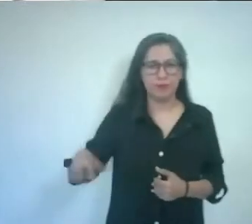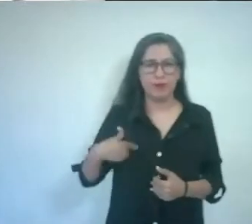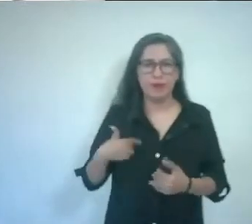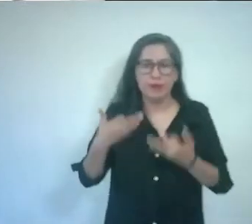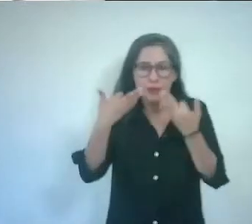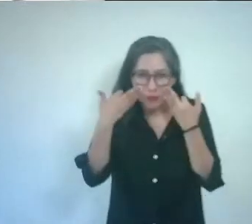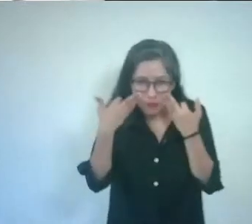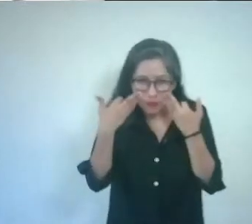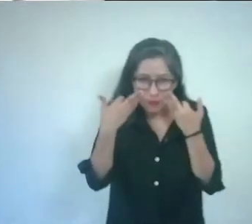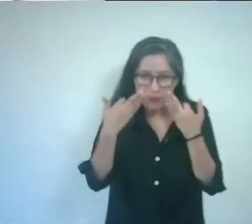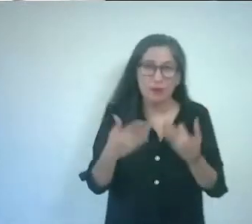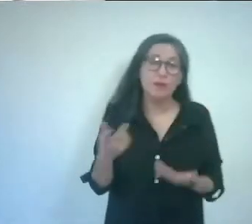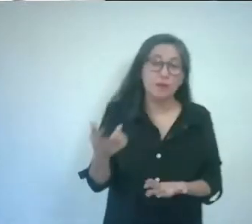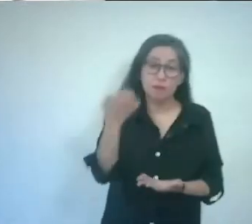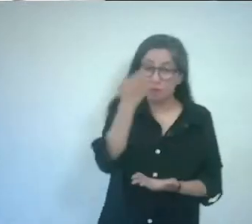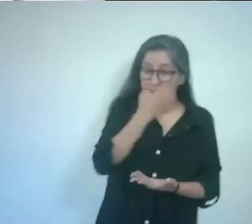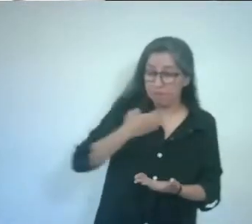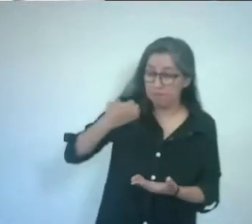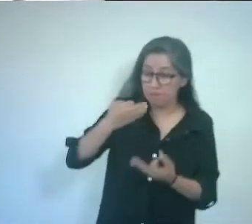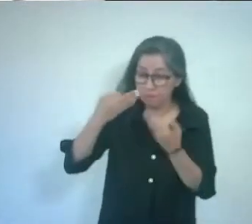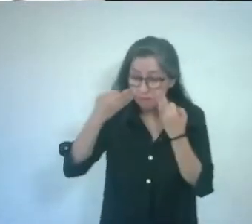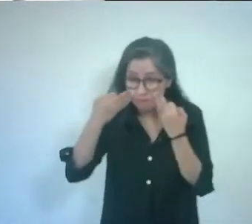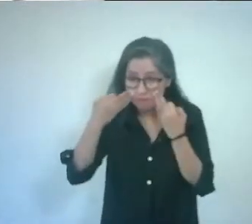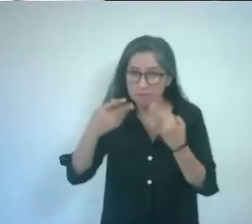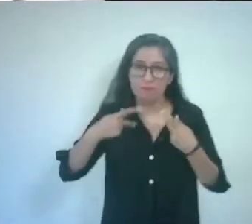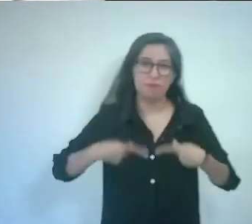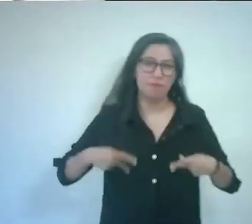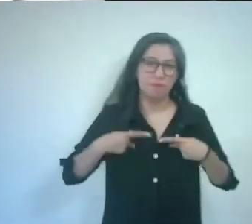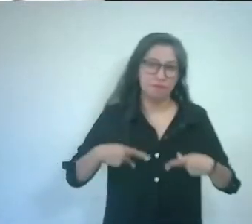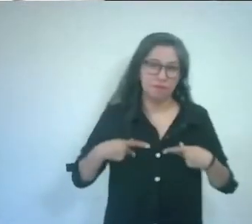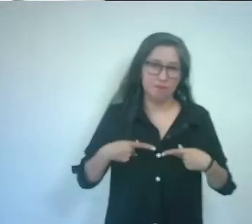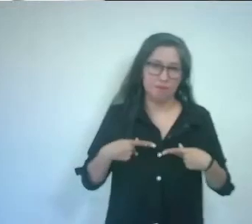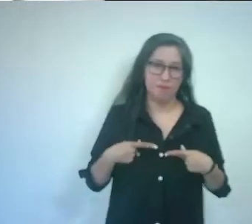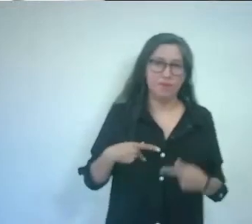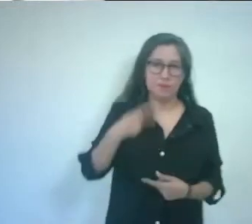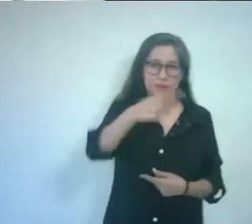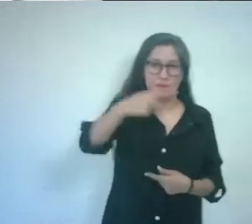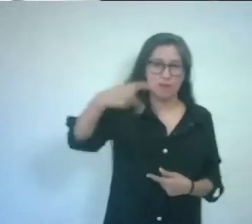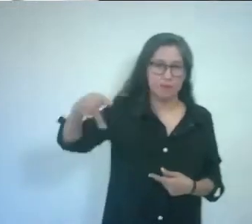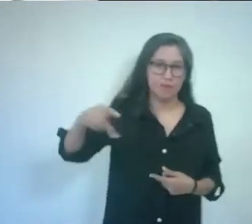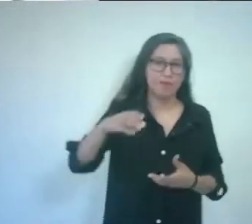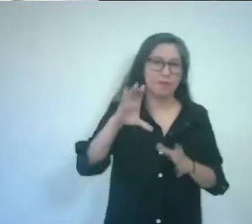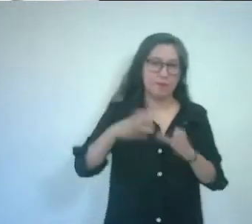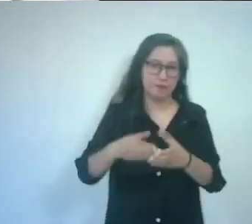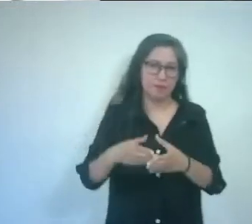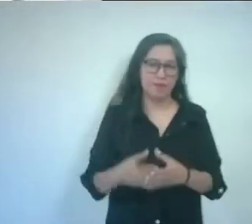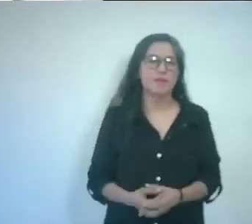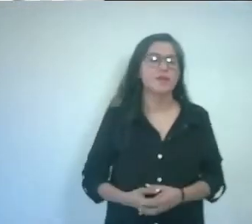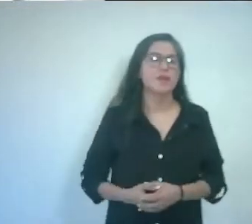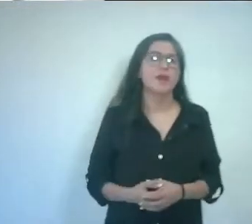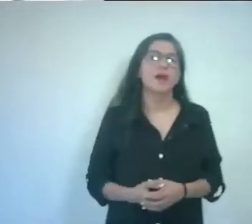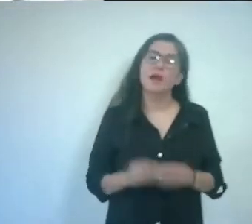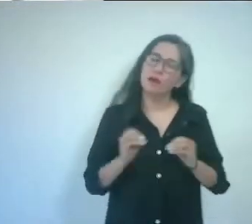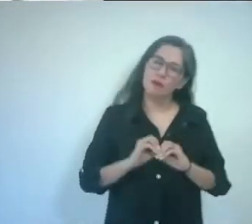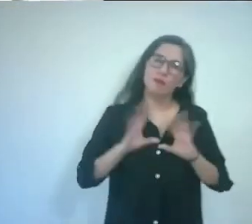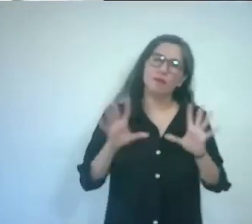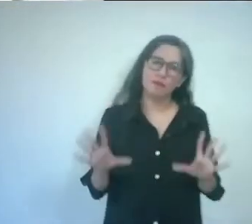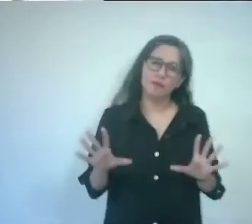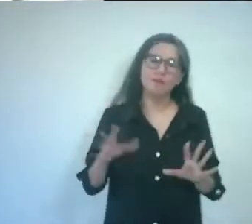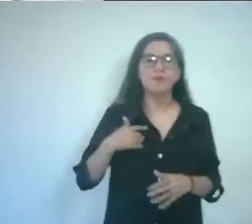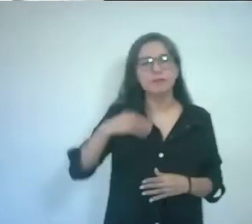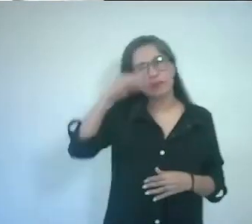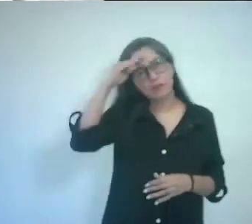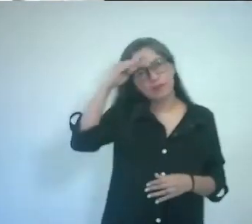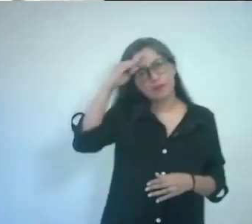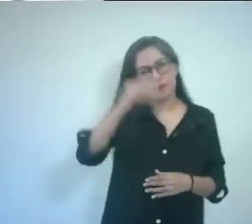vista y al escrutinio de la gente de sus comunidades. Por supuesto, pienso en cada